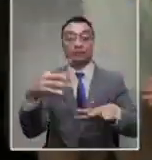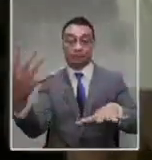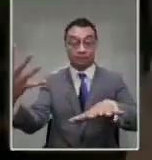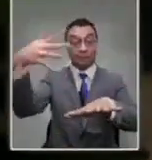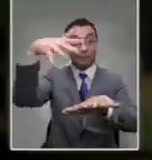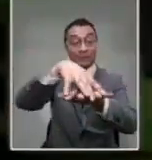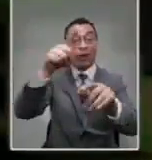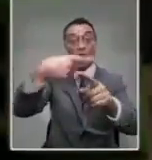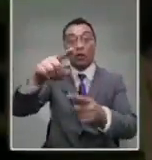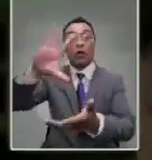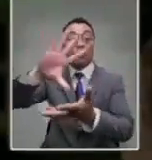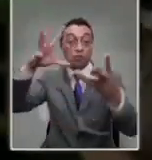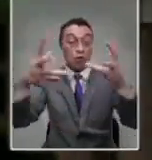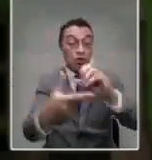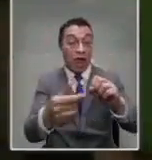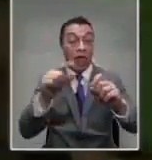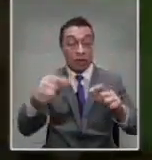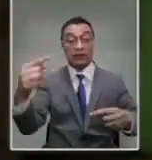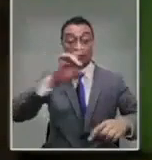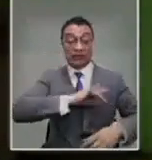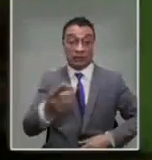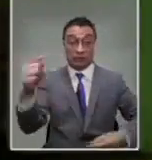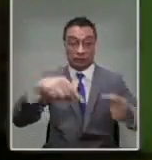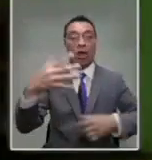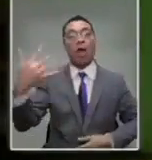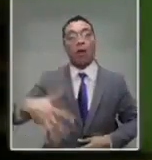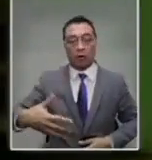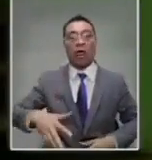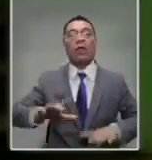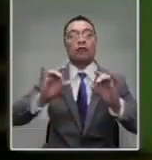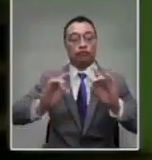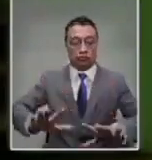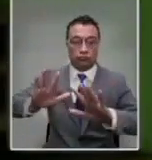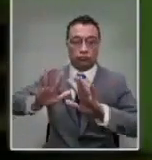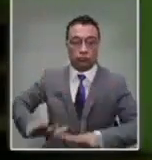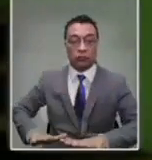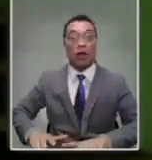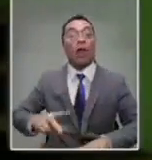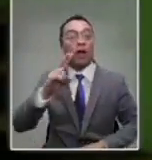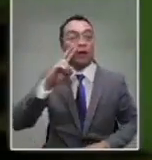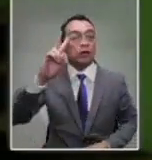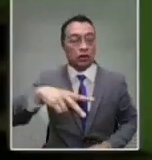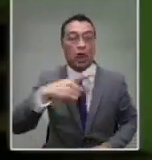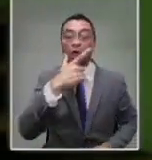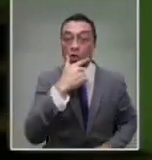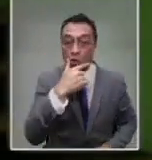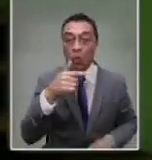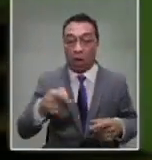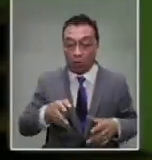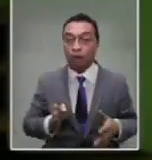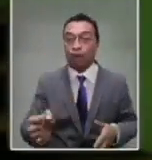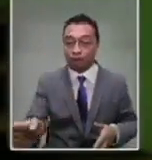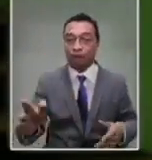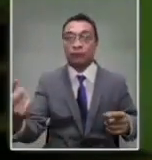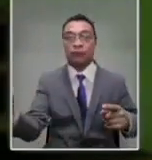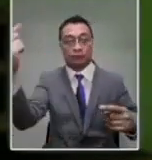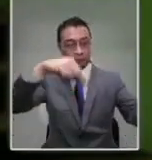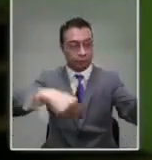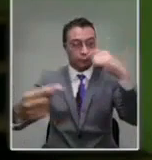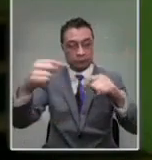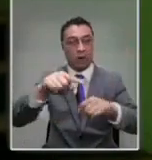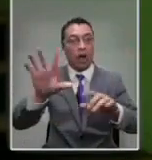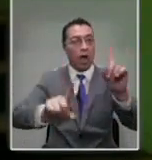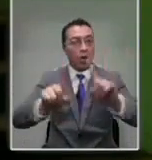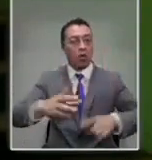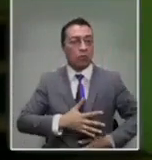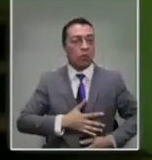La migración nacional y global es un tema de alta relevancia que ha llegado para quedarse. Sin duda que los flujos migratorios son un tema